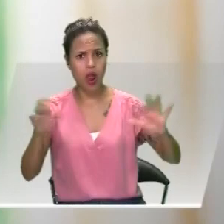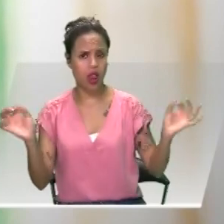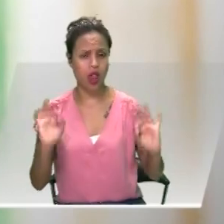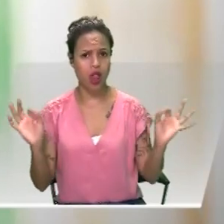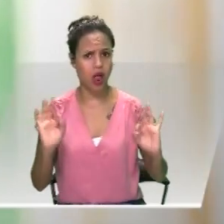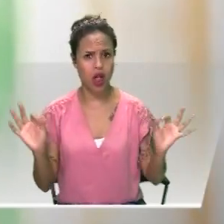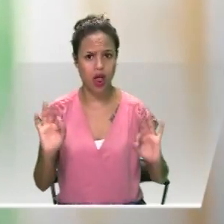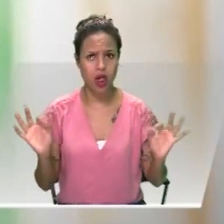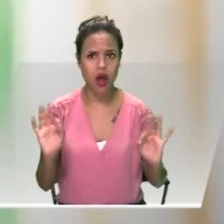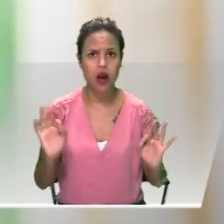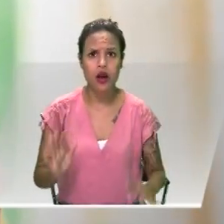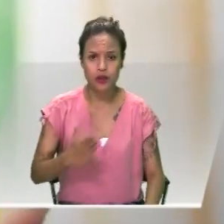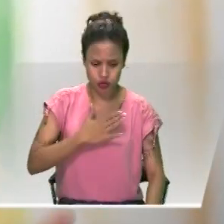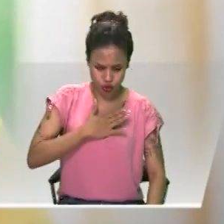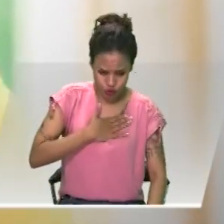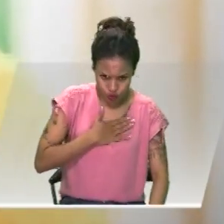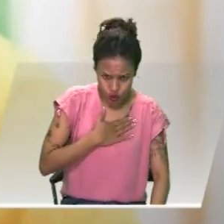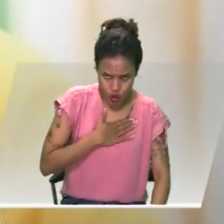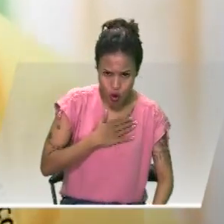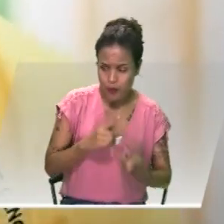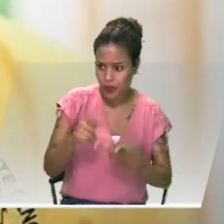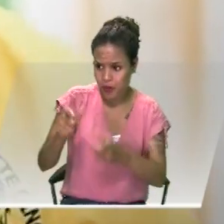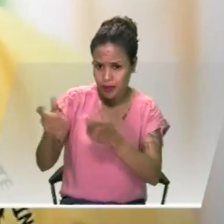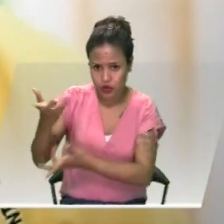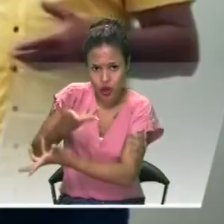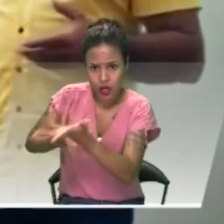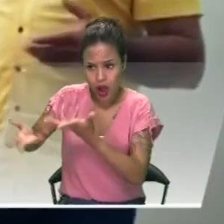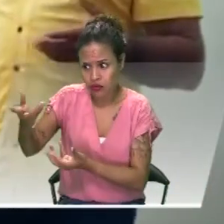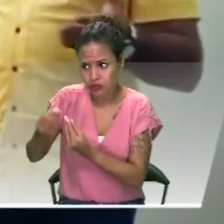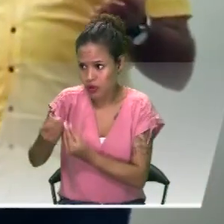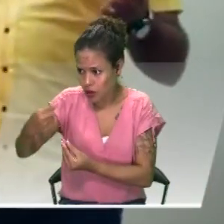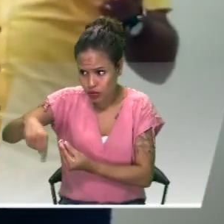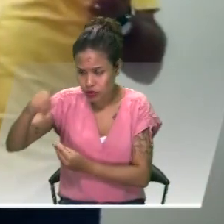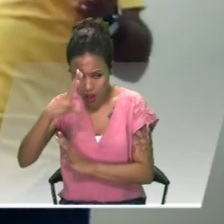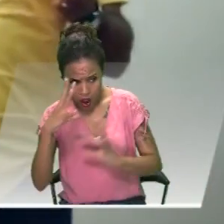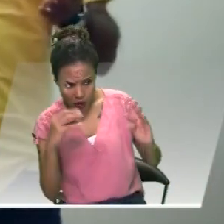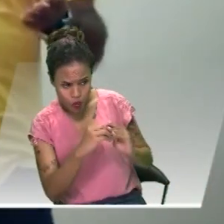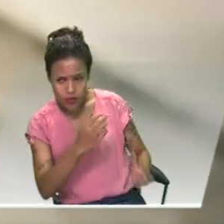yo ni nadie de mi disquera ha concretado presentación